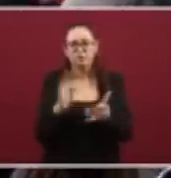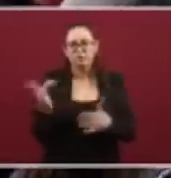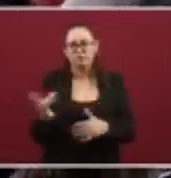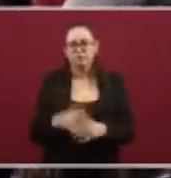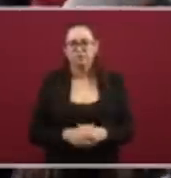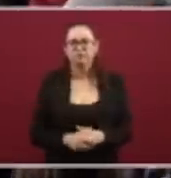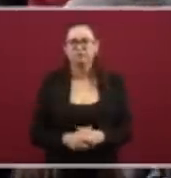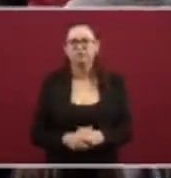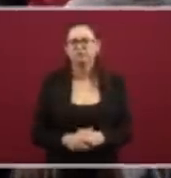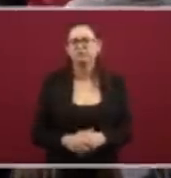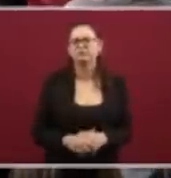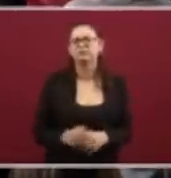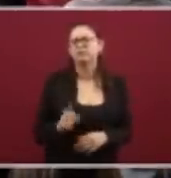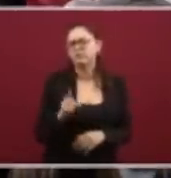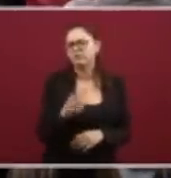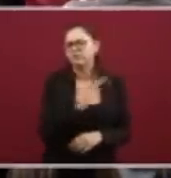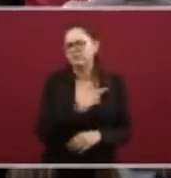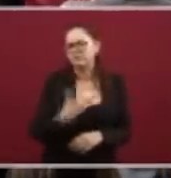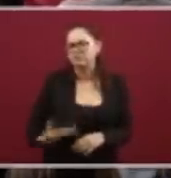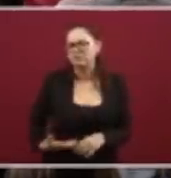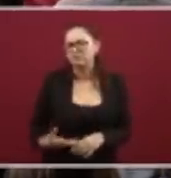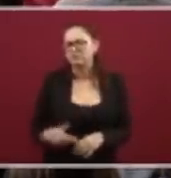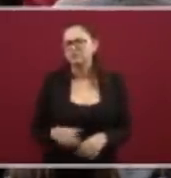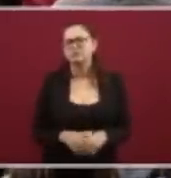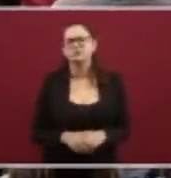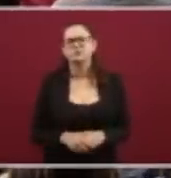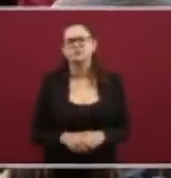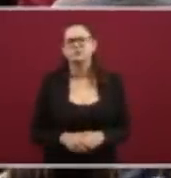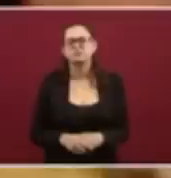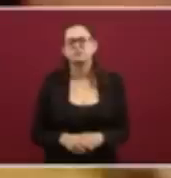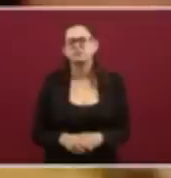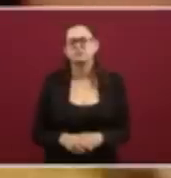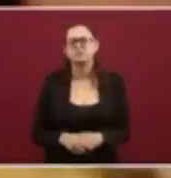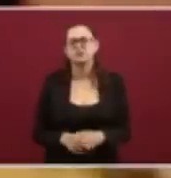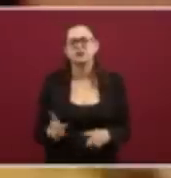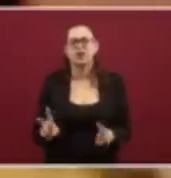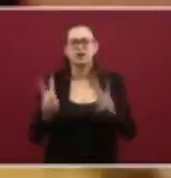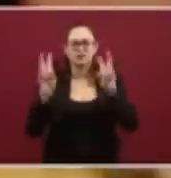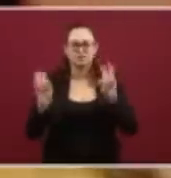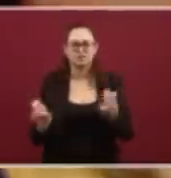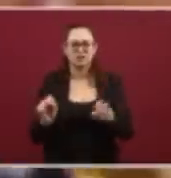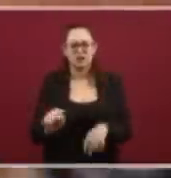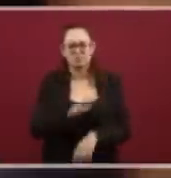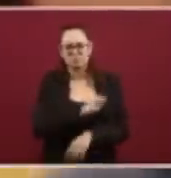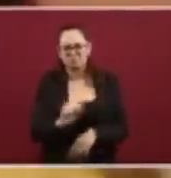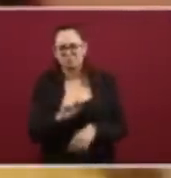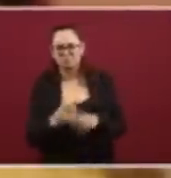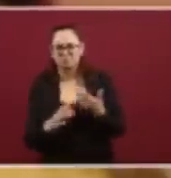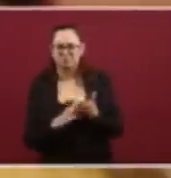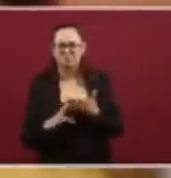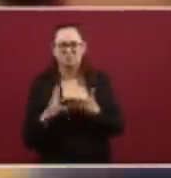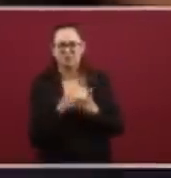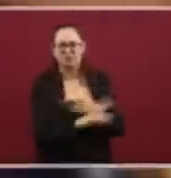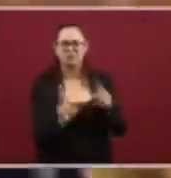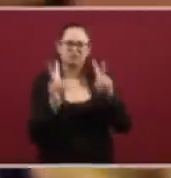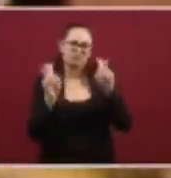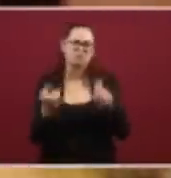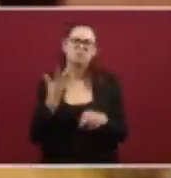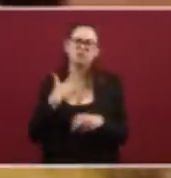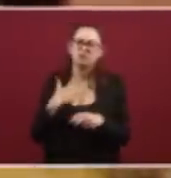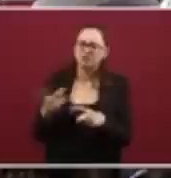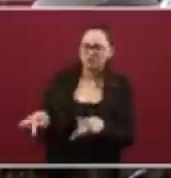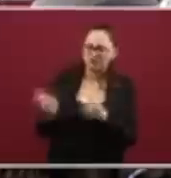más para precisar en el caso de éste la lucha contra la delincuencia sobre todo con la bandera de huachi coleo y